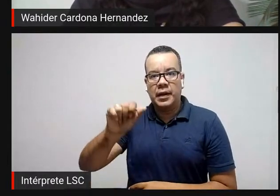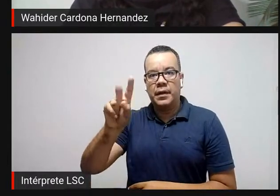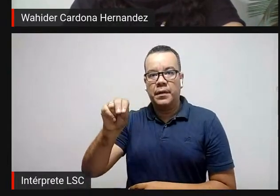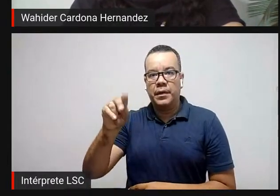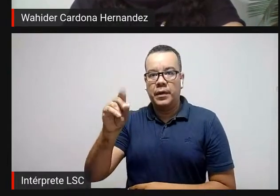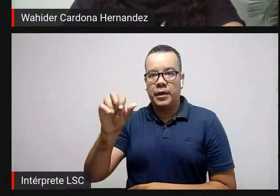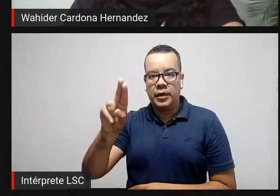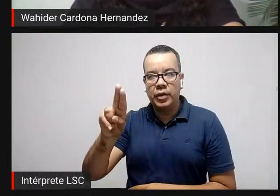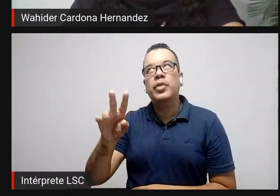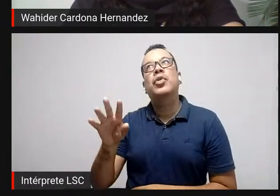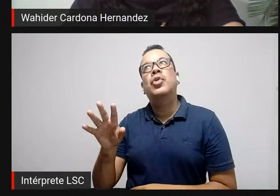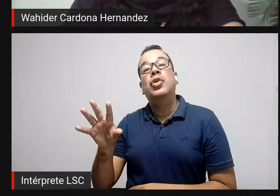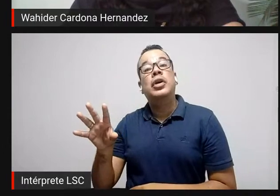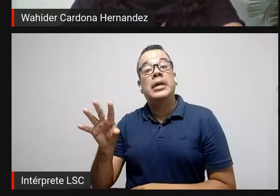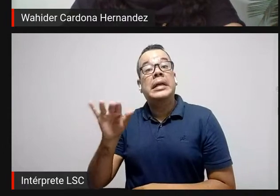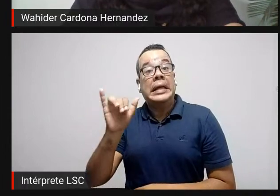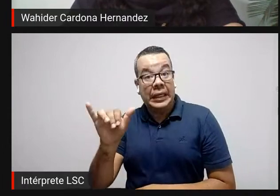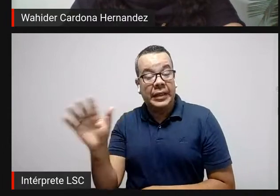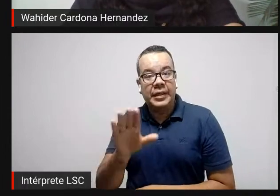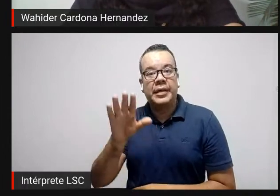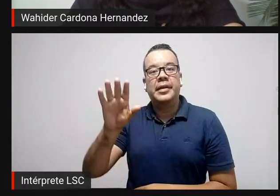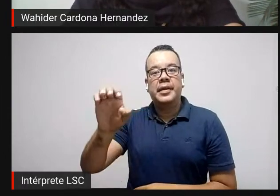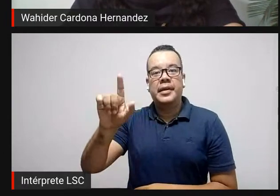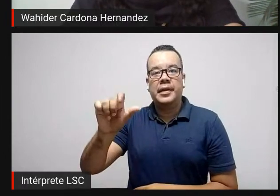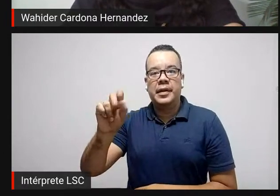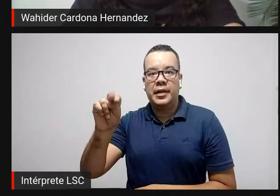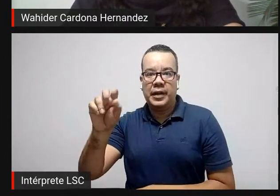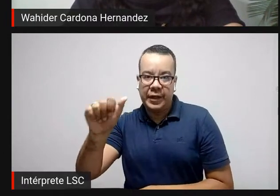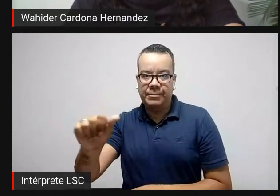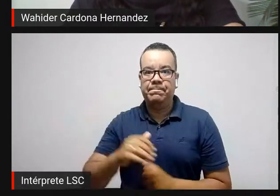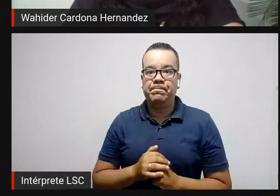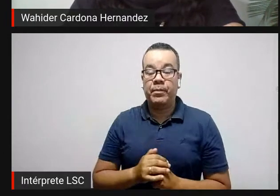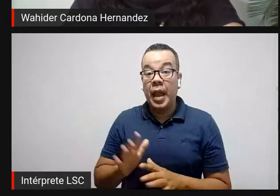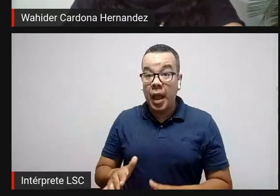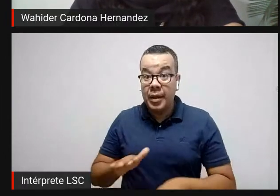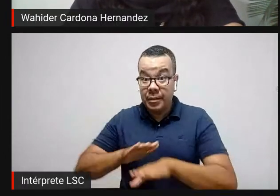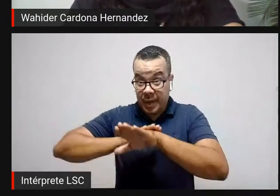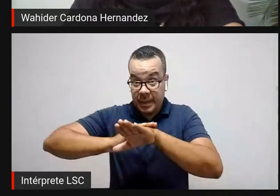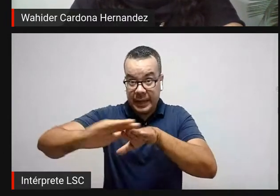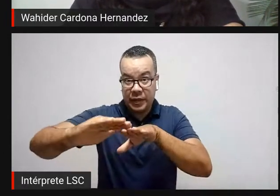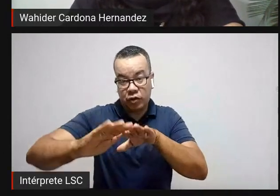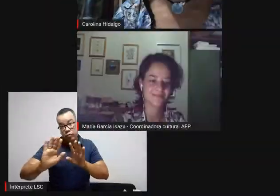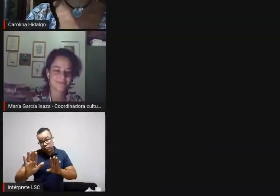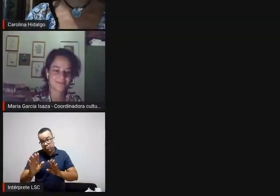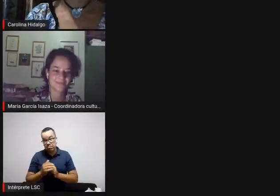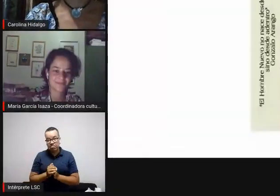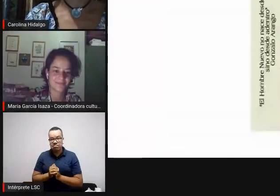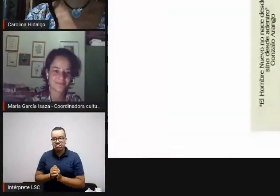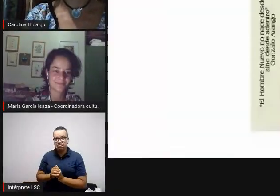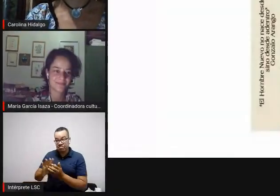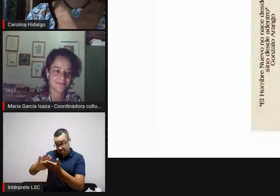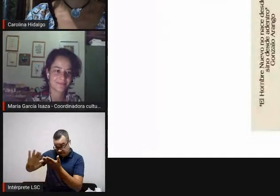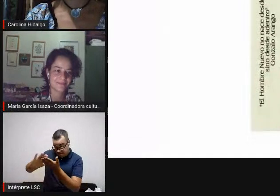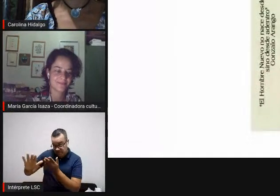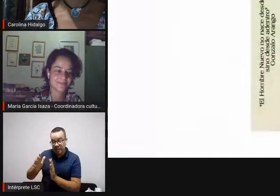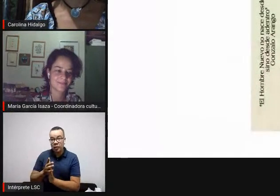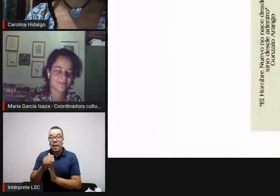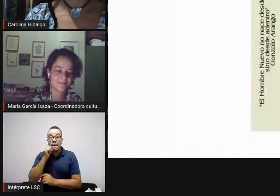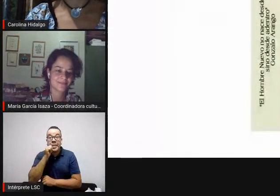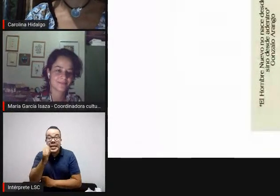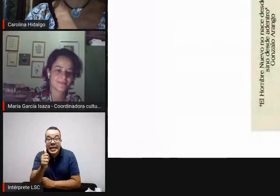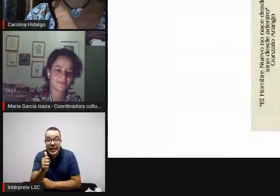Restrepo. Y la invitación, ya si me lo permites, María, es mañana